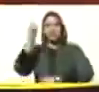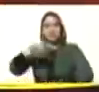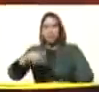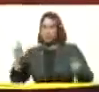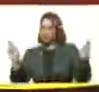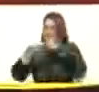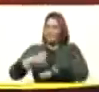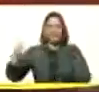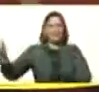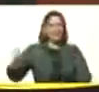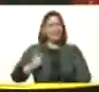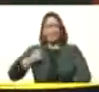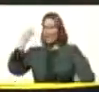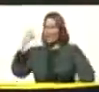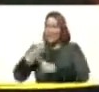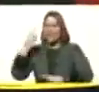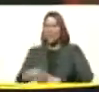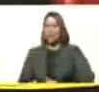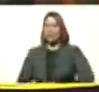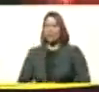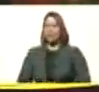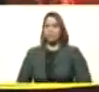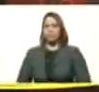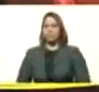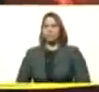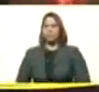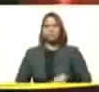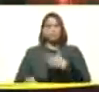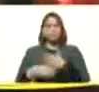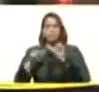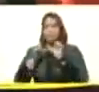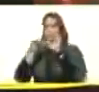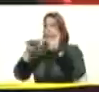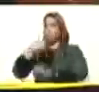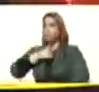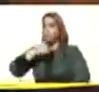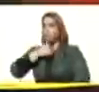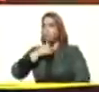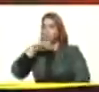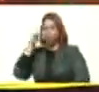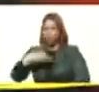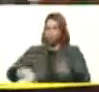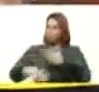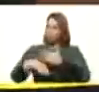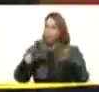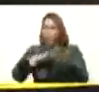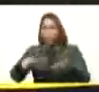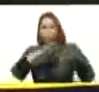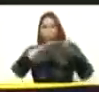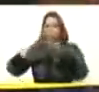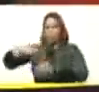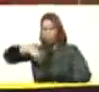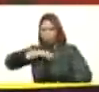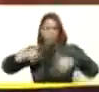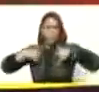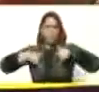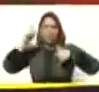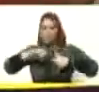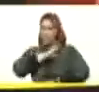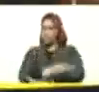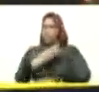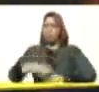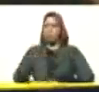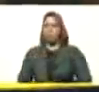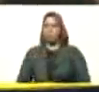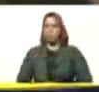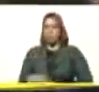lo que tengamos que cambiar, pero vamos a seguir resistiendo y vamos a solucionar nosotros mismos con la fuerza